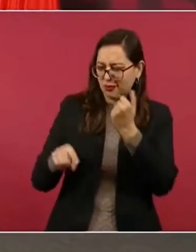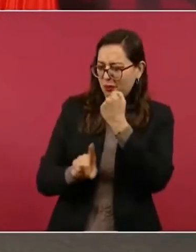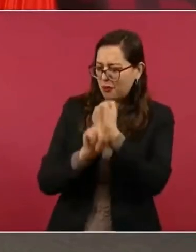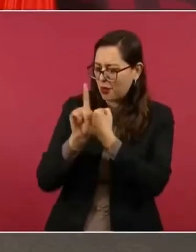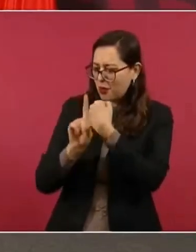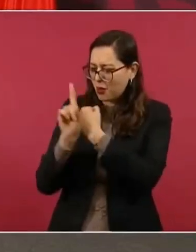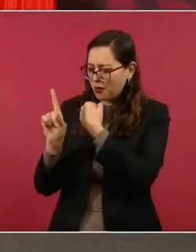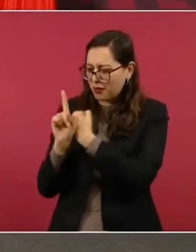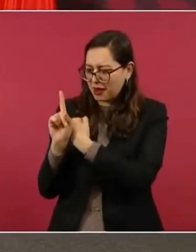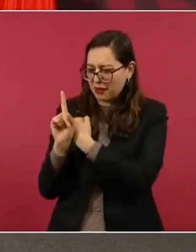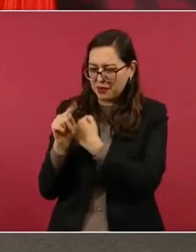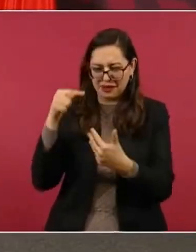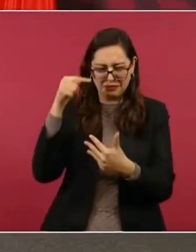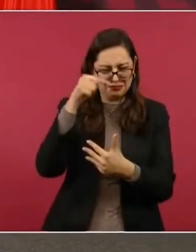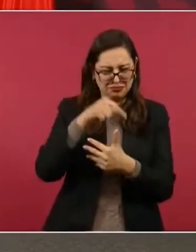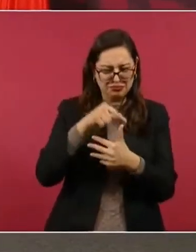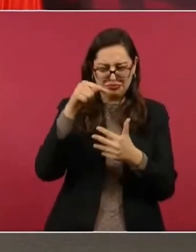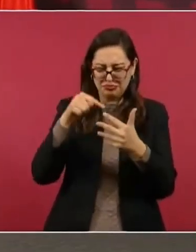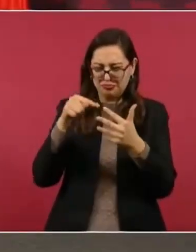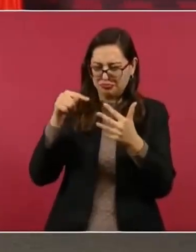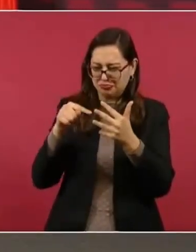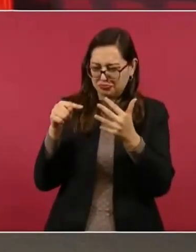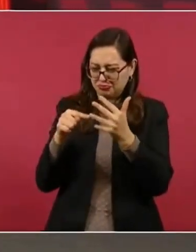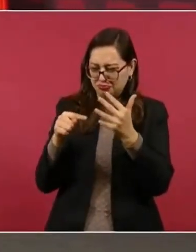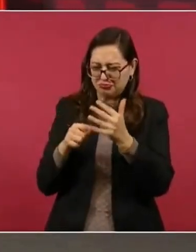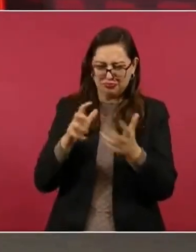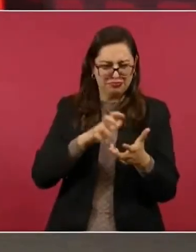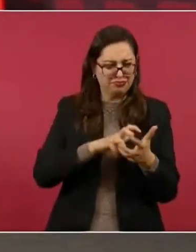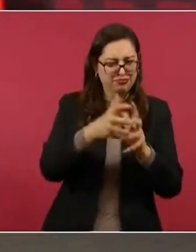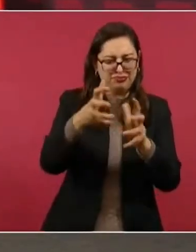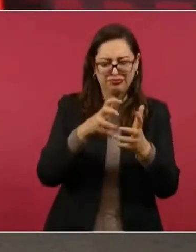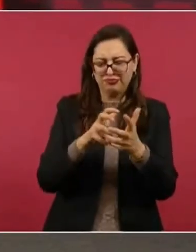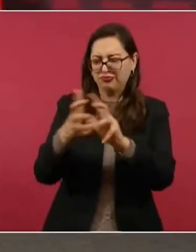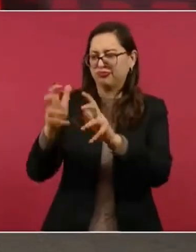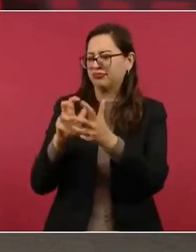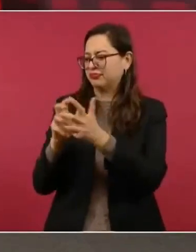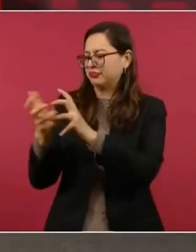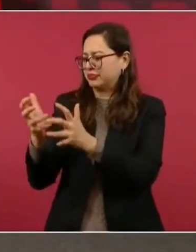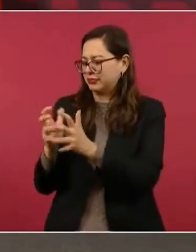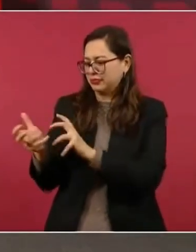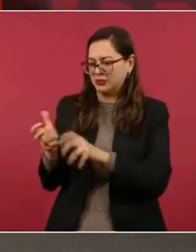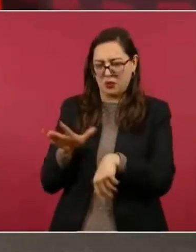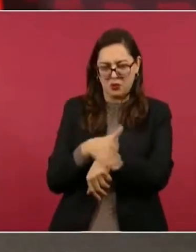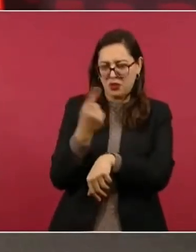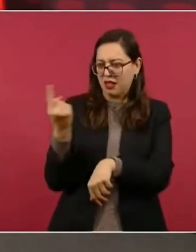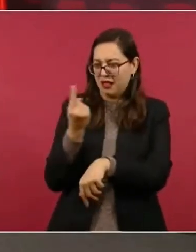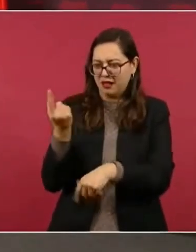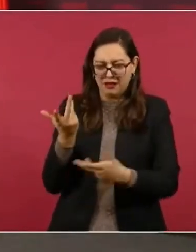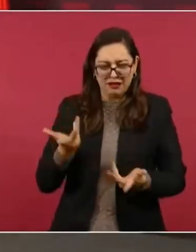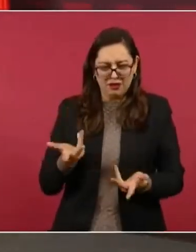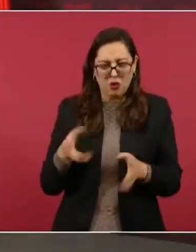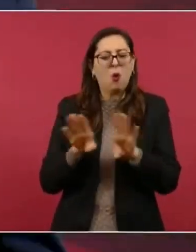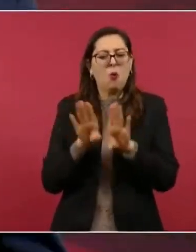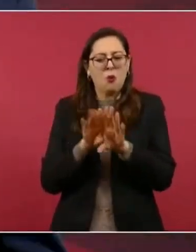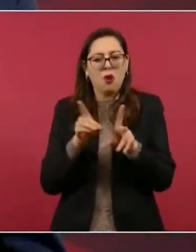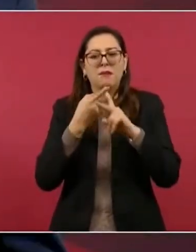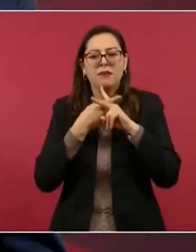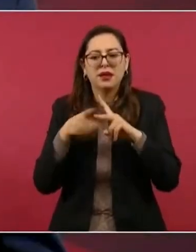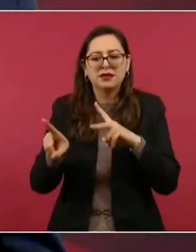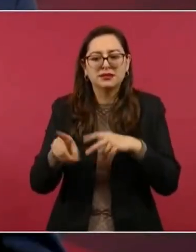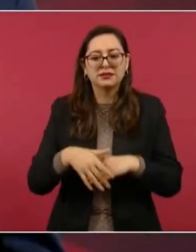lo que genera o produce todo eso es la corrupción.